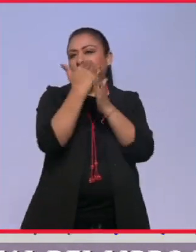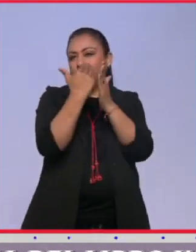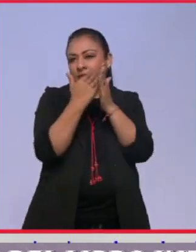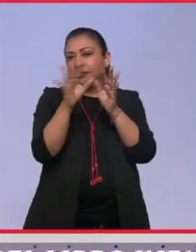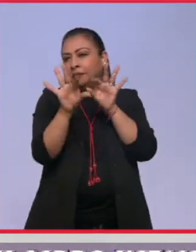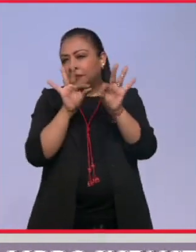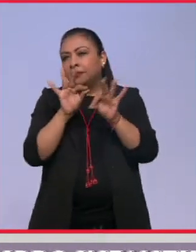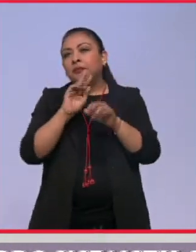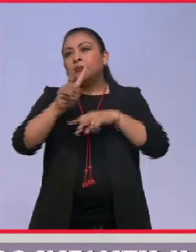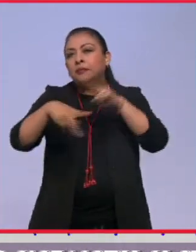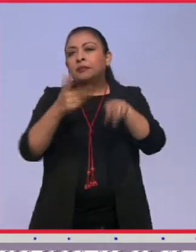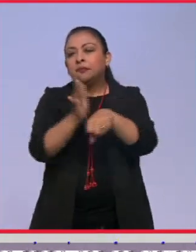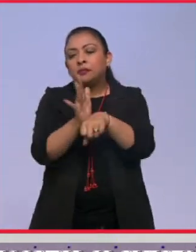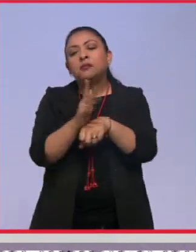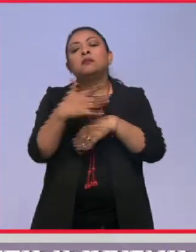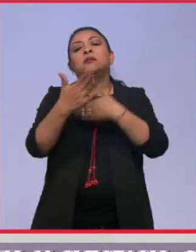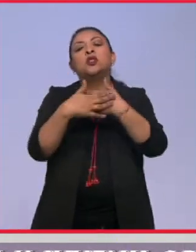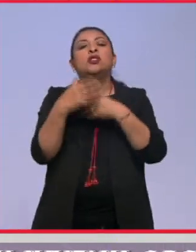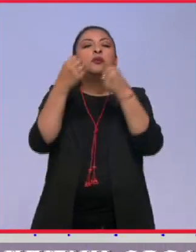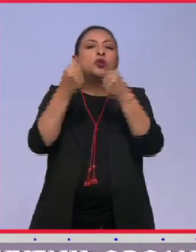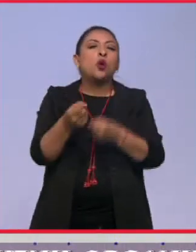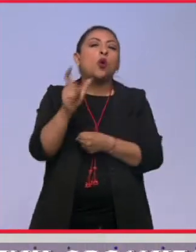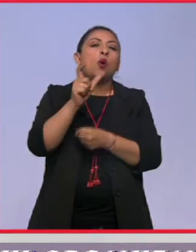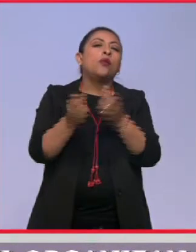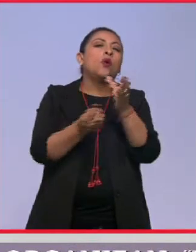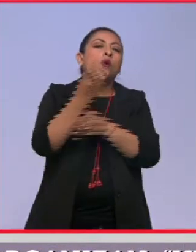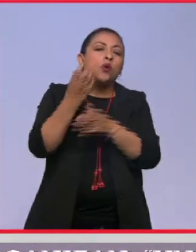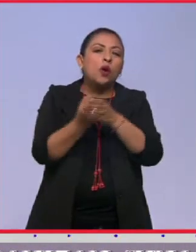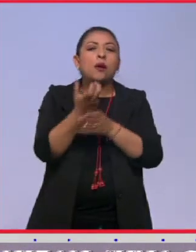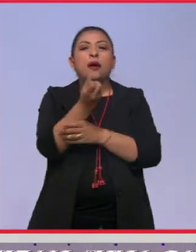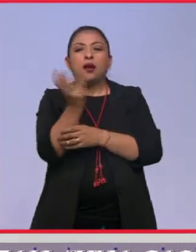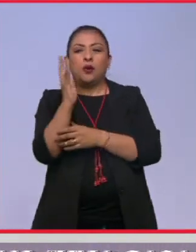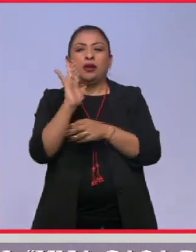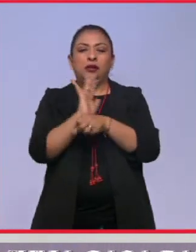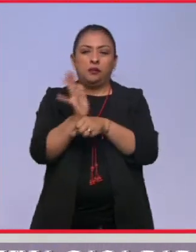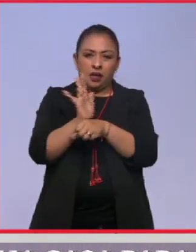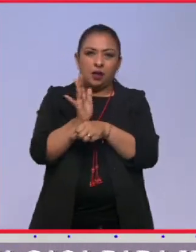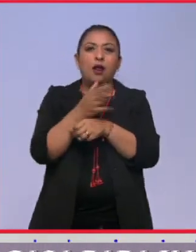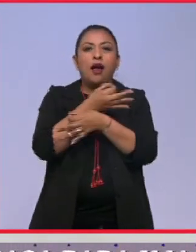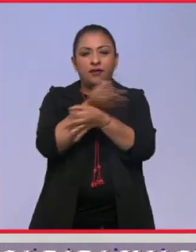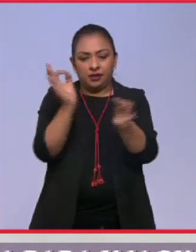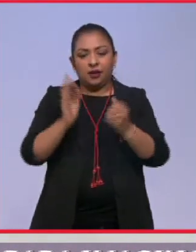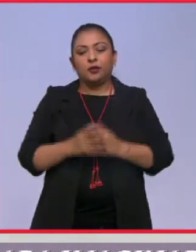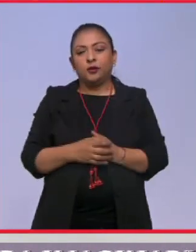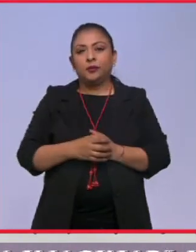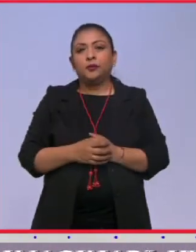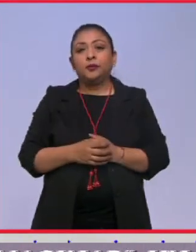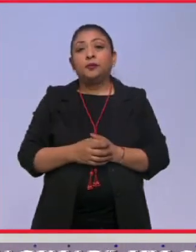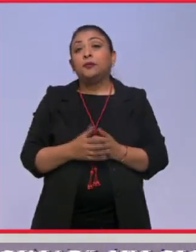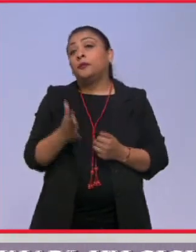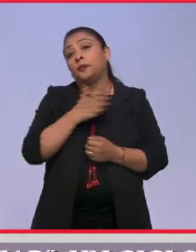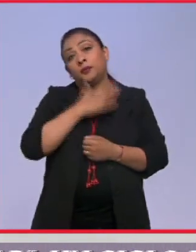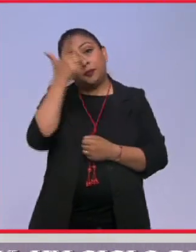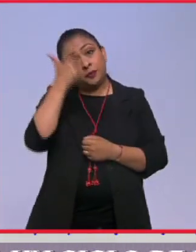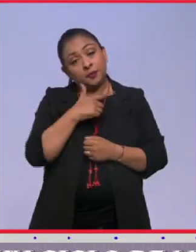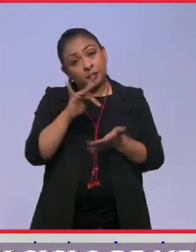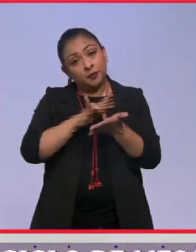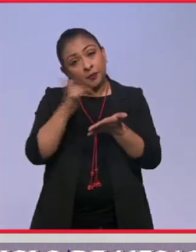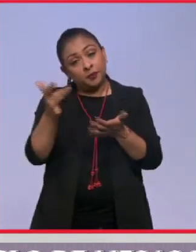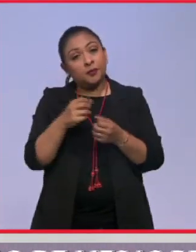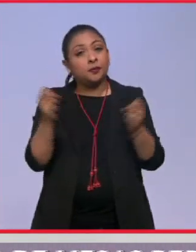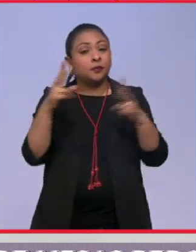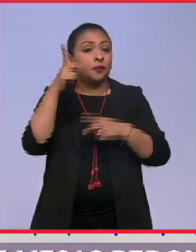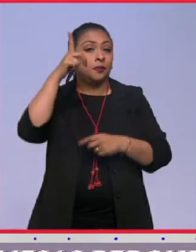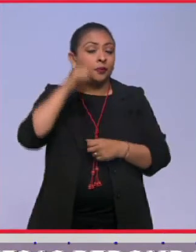y esto pues ya más adelante, seguramente cuando se estrenen algunas de estas películas, les iremos avisando. Bien, pues muy buenas noches. Gracias, buenas noches,